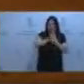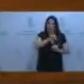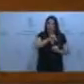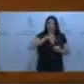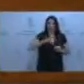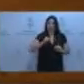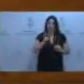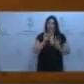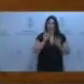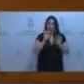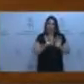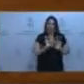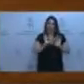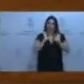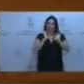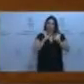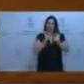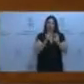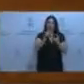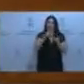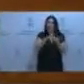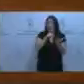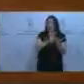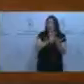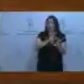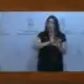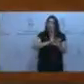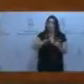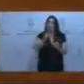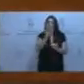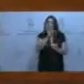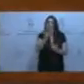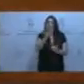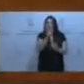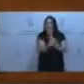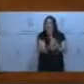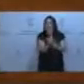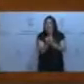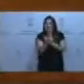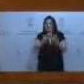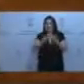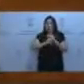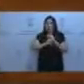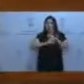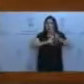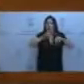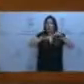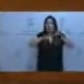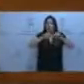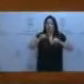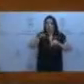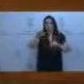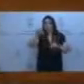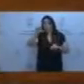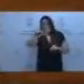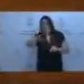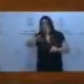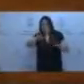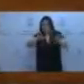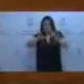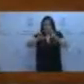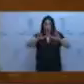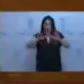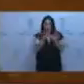supuesto, como requisito para establecer dichas áreas que el suelo urbano urbanizable de uno y otro municipio no haya